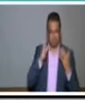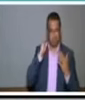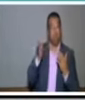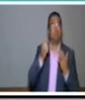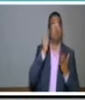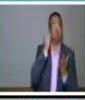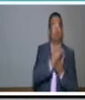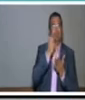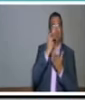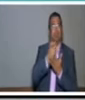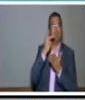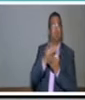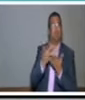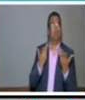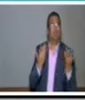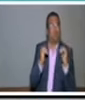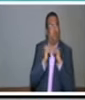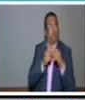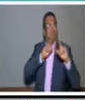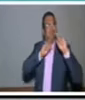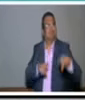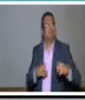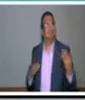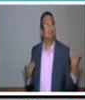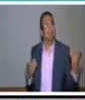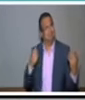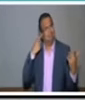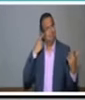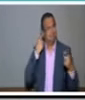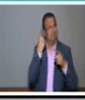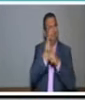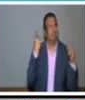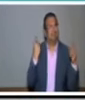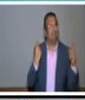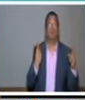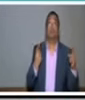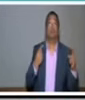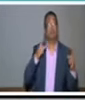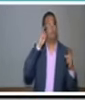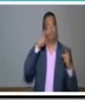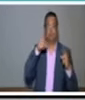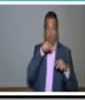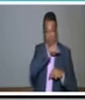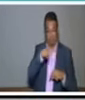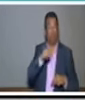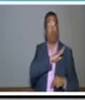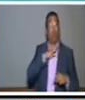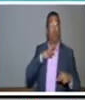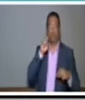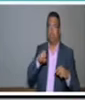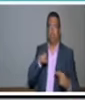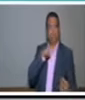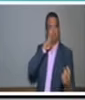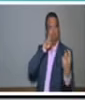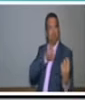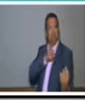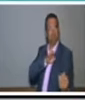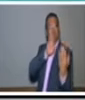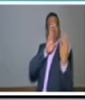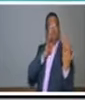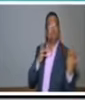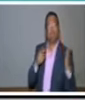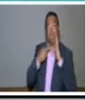¿cuál puede ser la única respuesta digna? Hay que confrontar a la Junta. Uno de los proyectos que se ha anticipado que